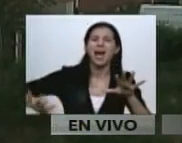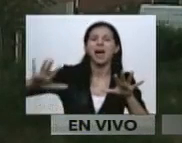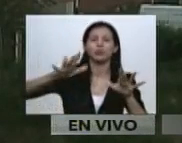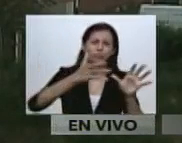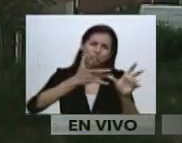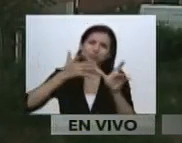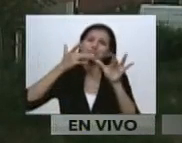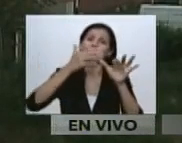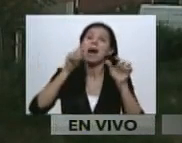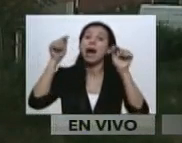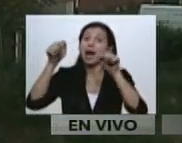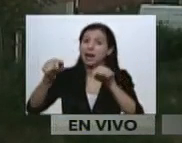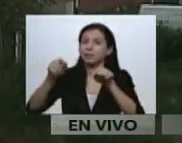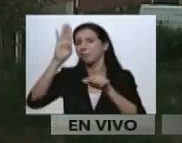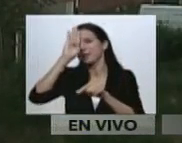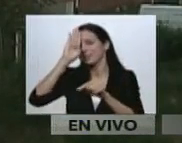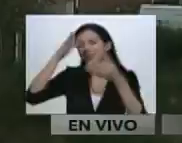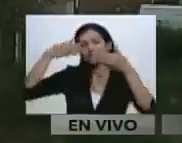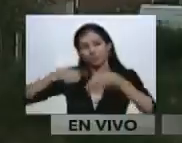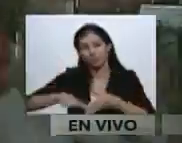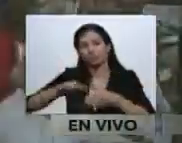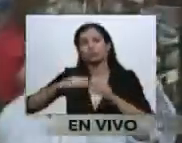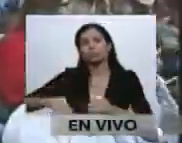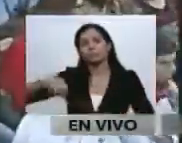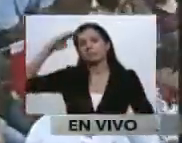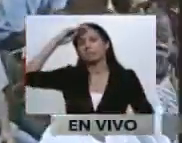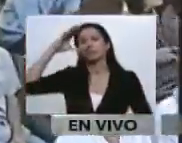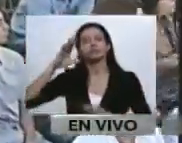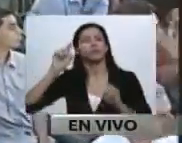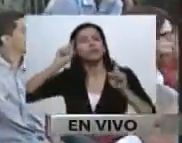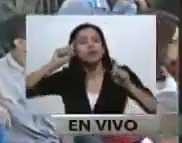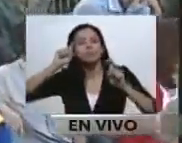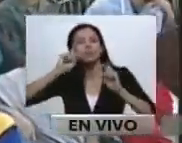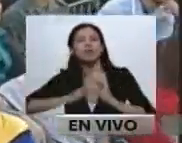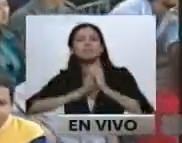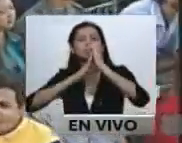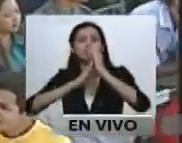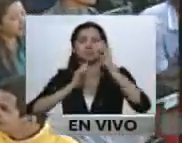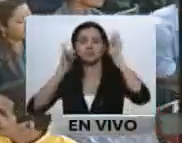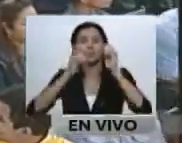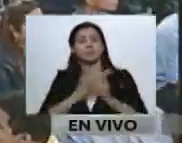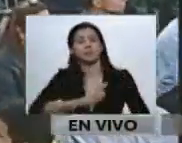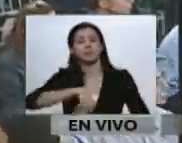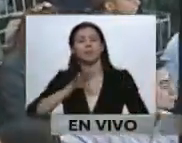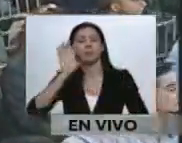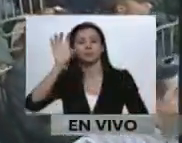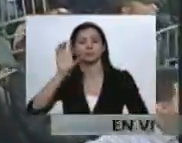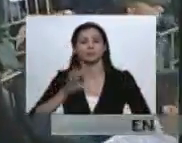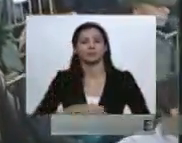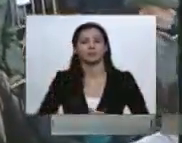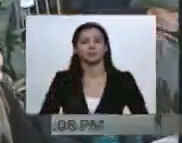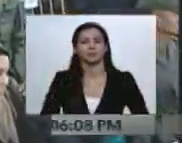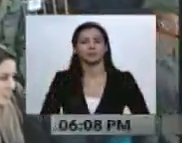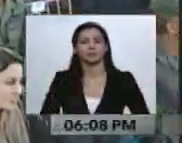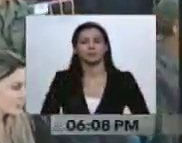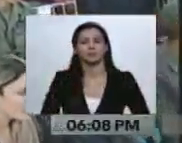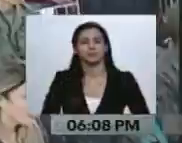cual nació y se formó como hombre, como buenas líder tardes y como presidente de una nación.